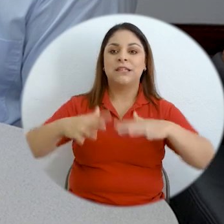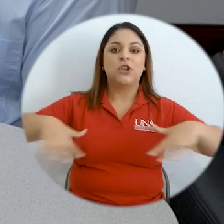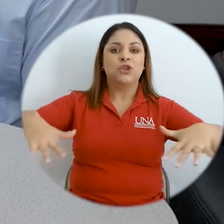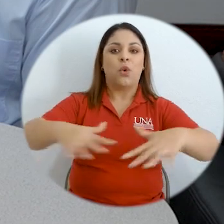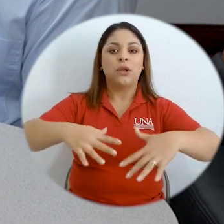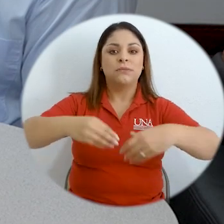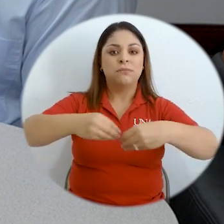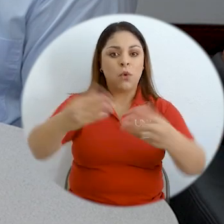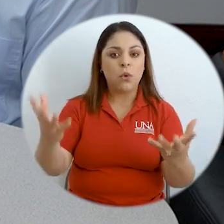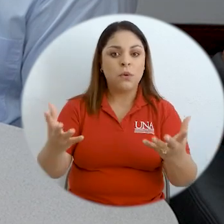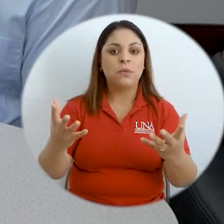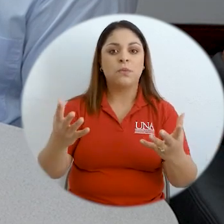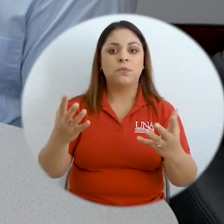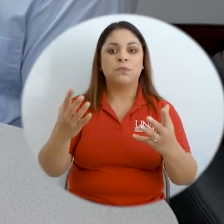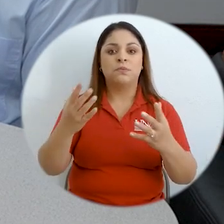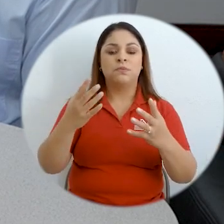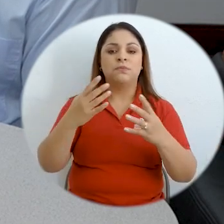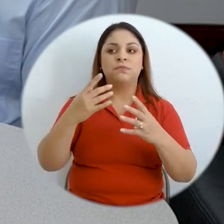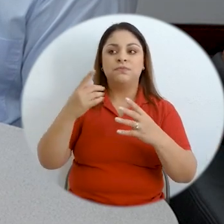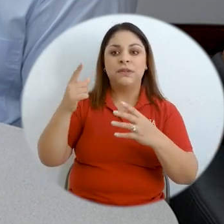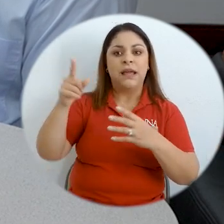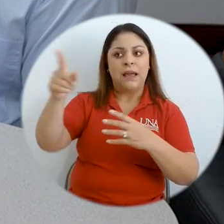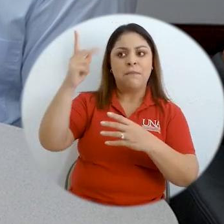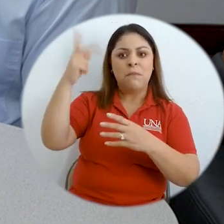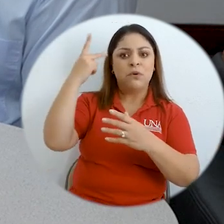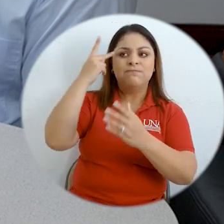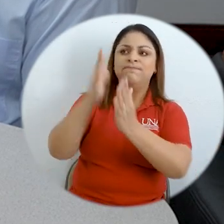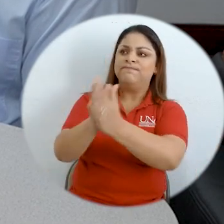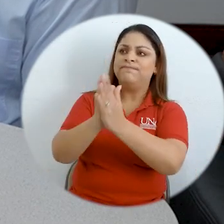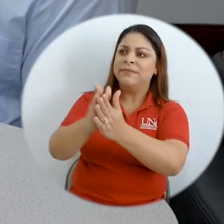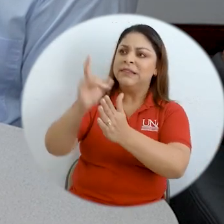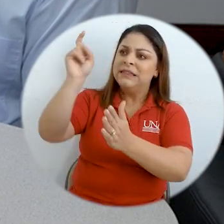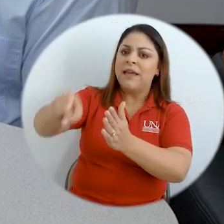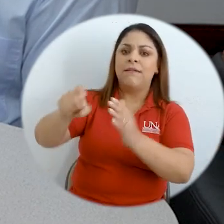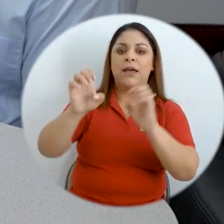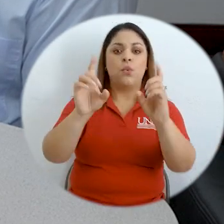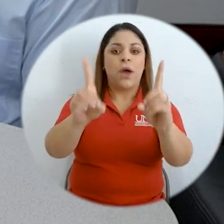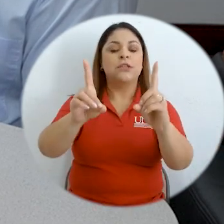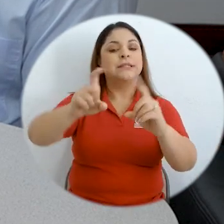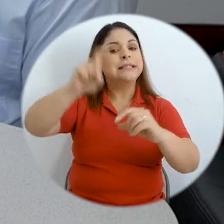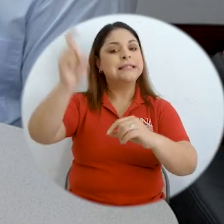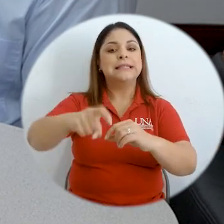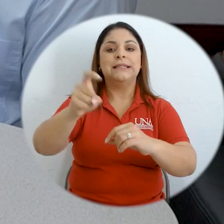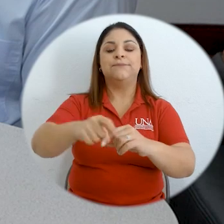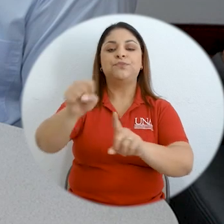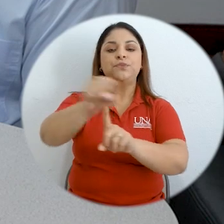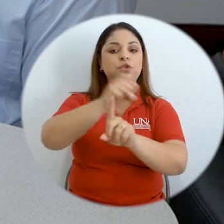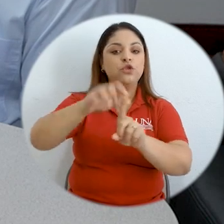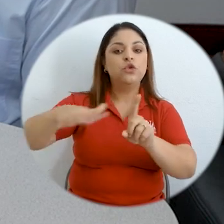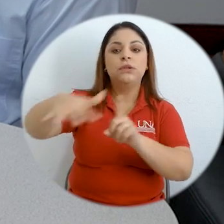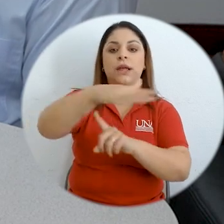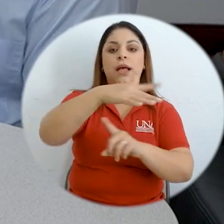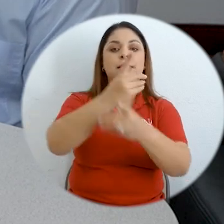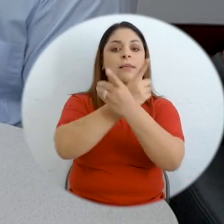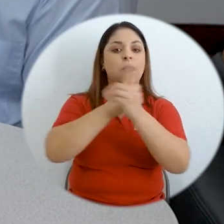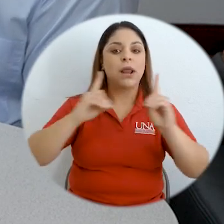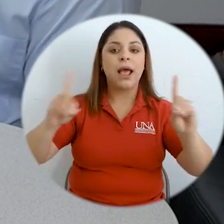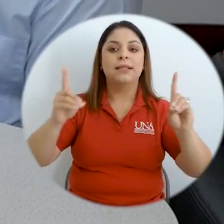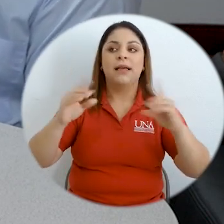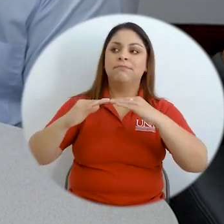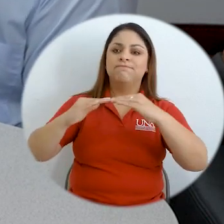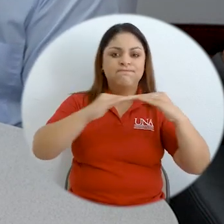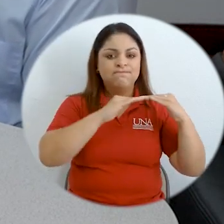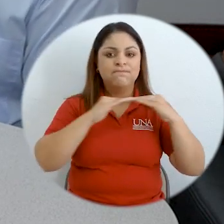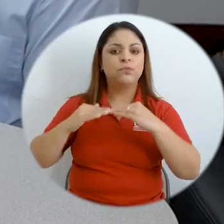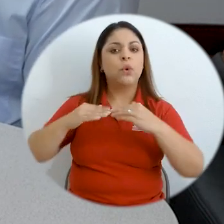en educación es la mejor estrategia para poder tener una sociedad mucho más democrática, más equilibrada, con